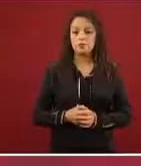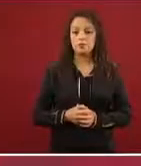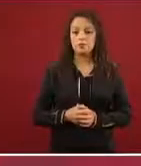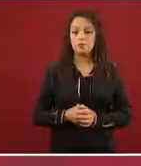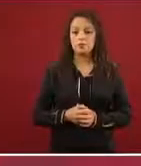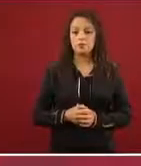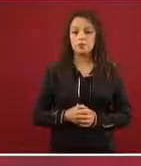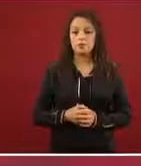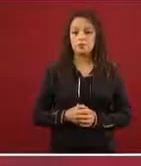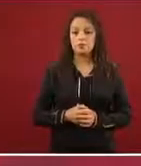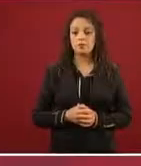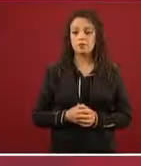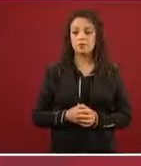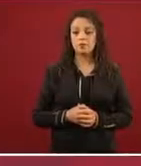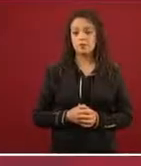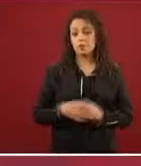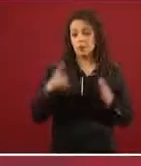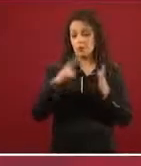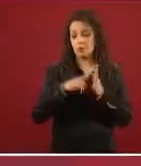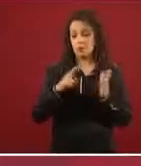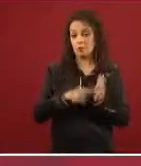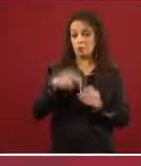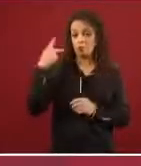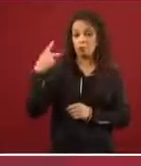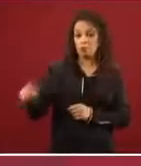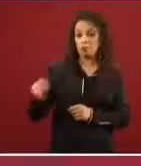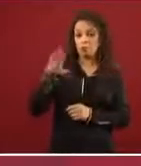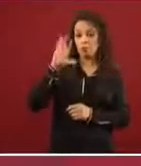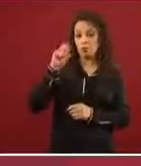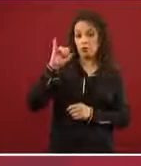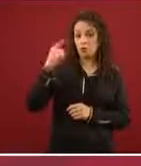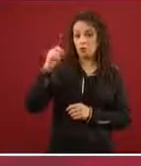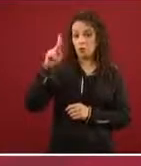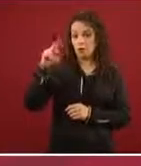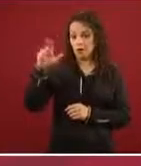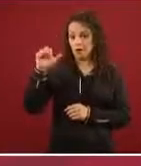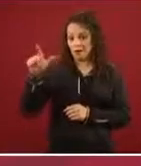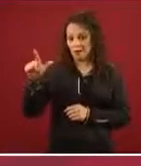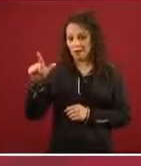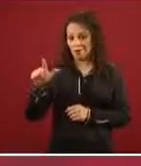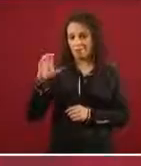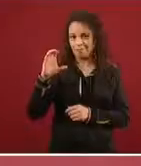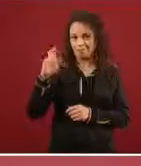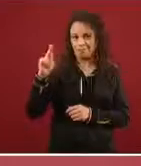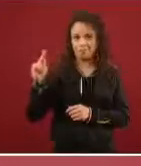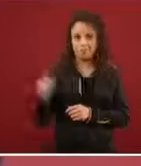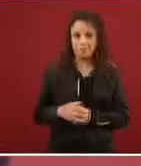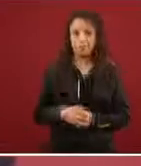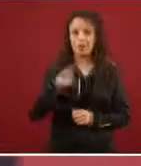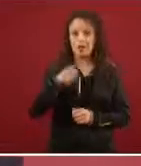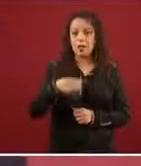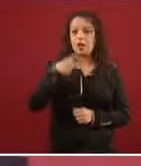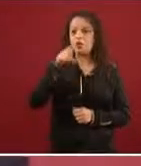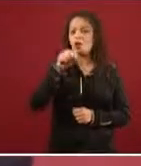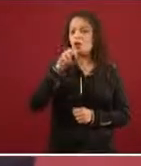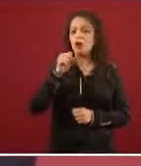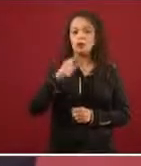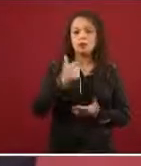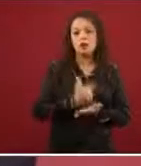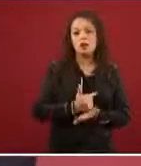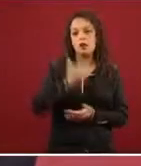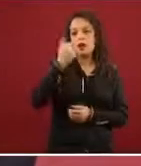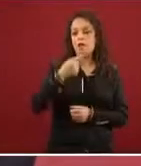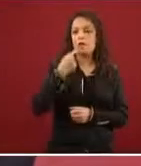reformaron el Código Penal para que la corrupción no fuese delito grave.